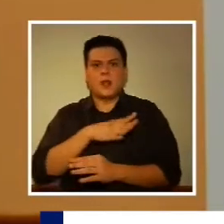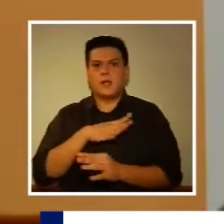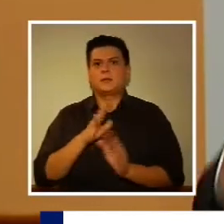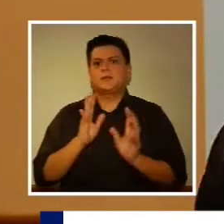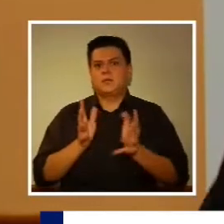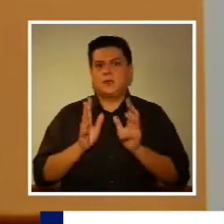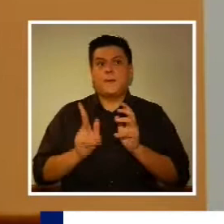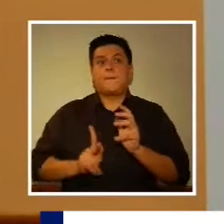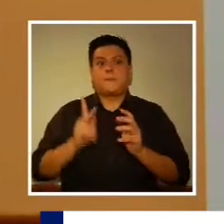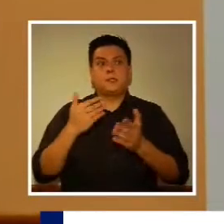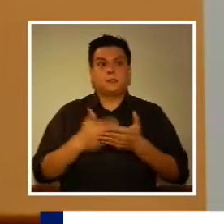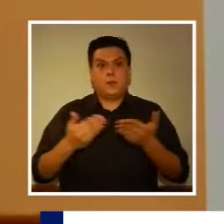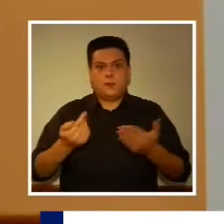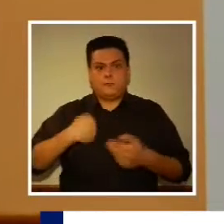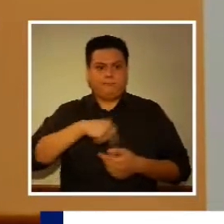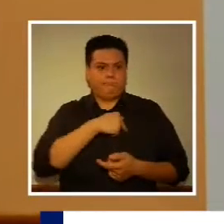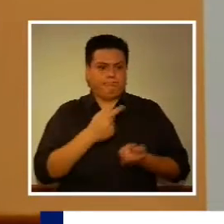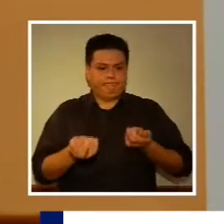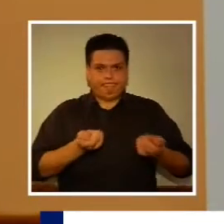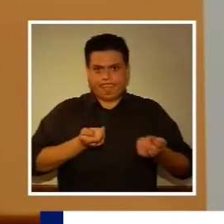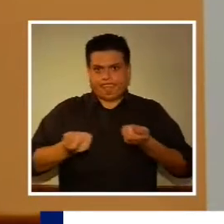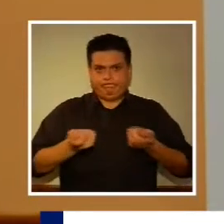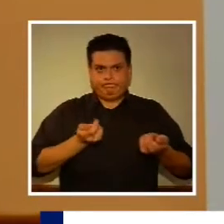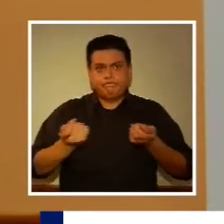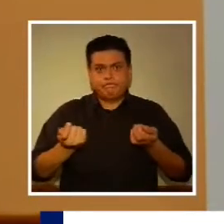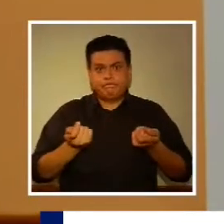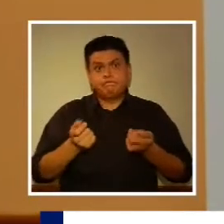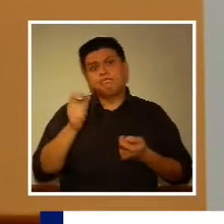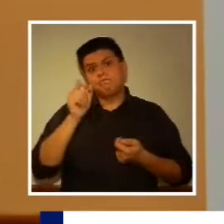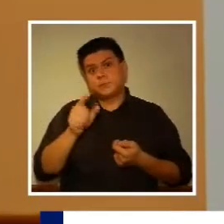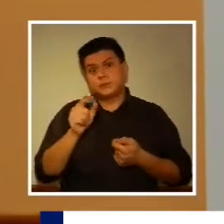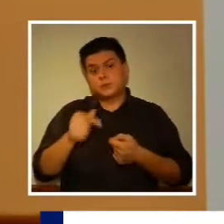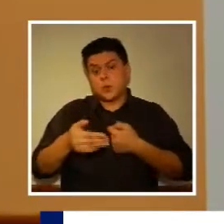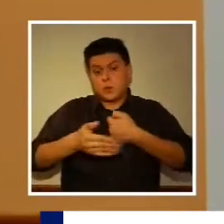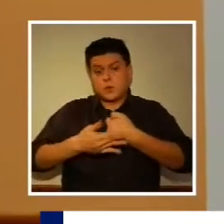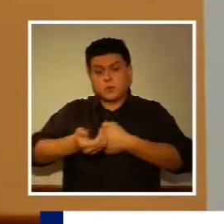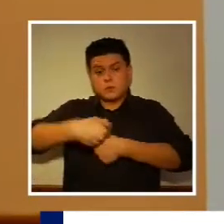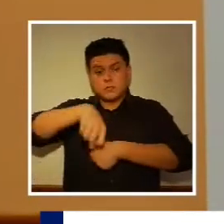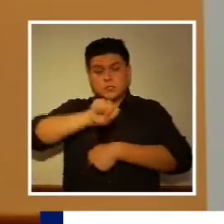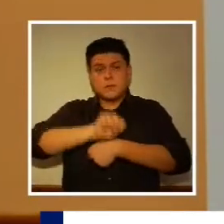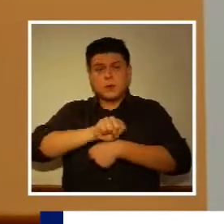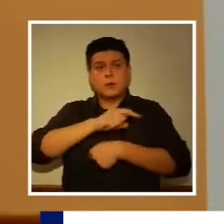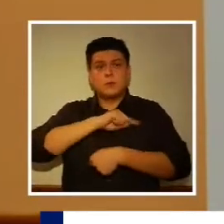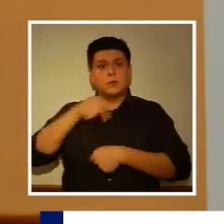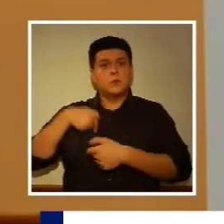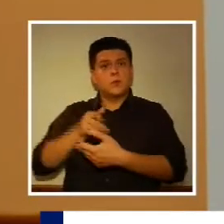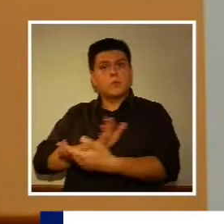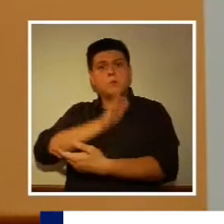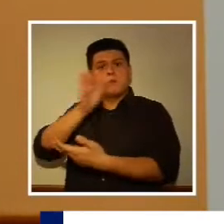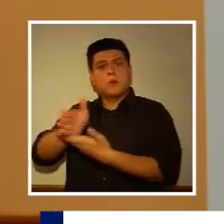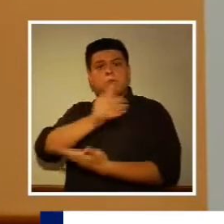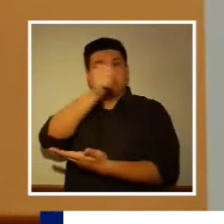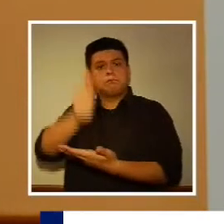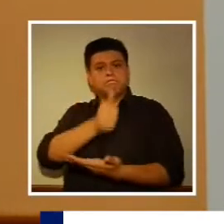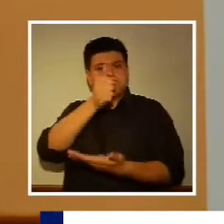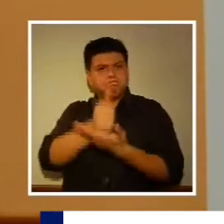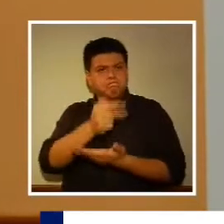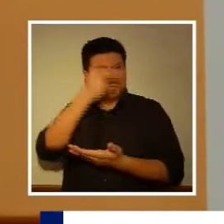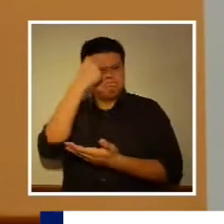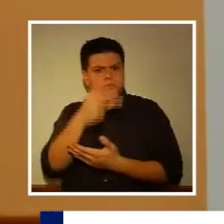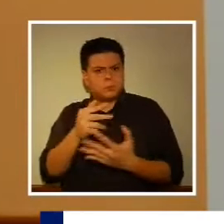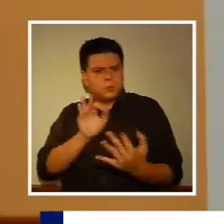Pero ahora somos gobierno y por eso la semana que entra vamos a ir a la Ciudad de México con